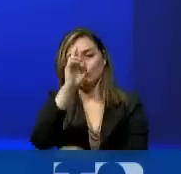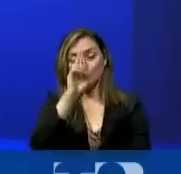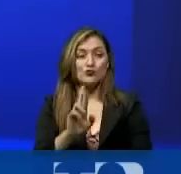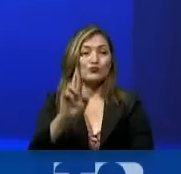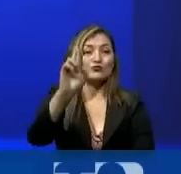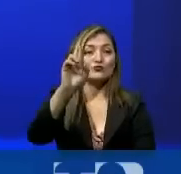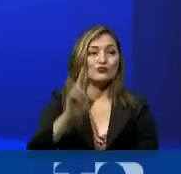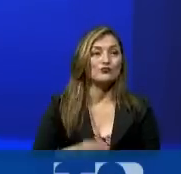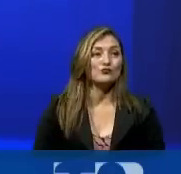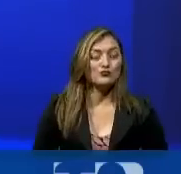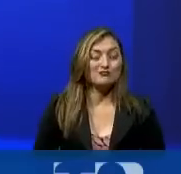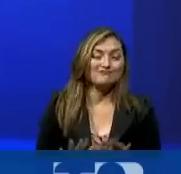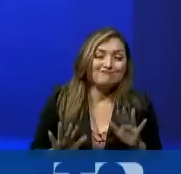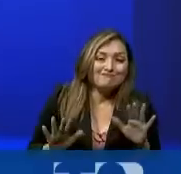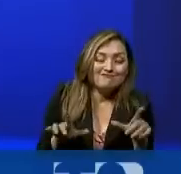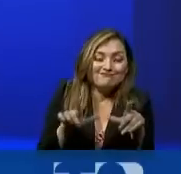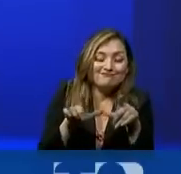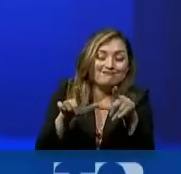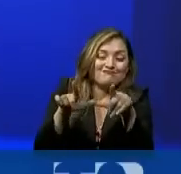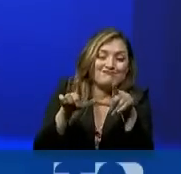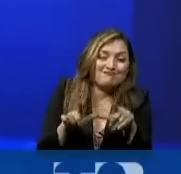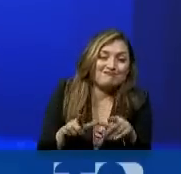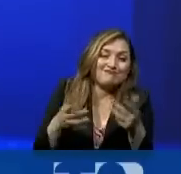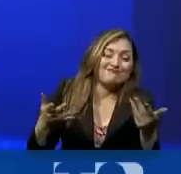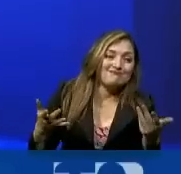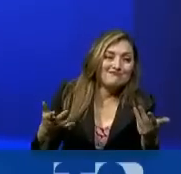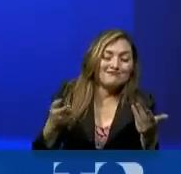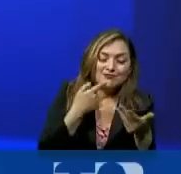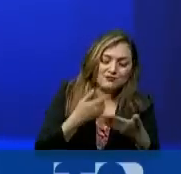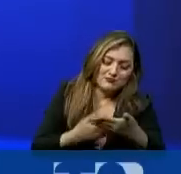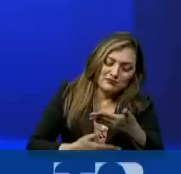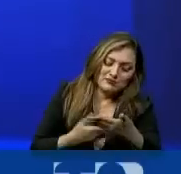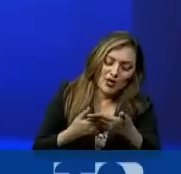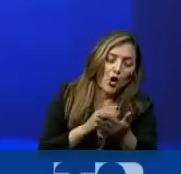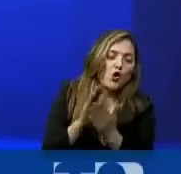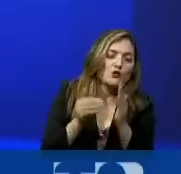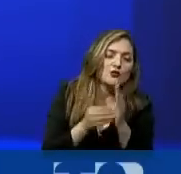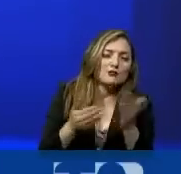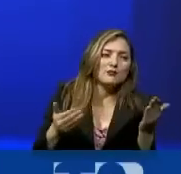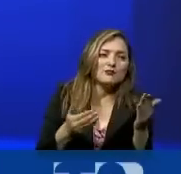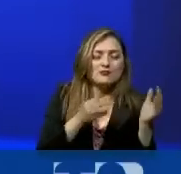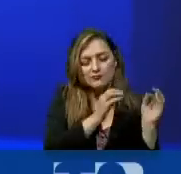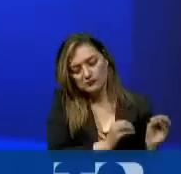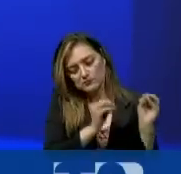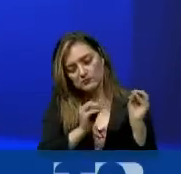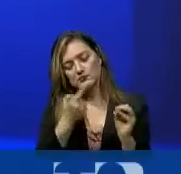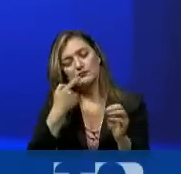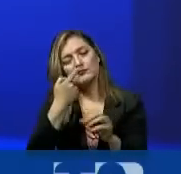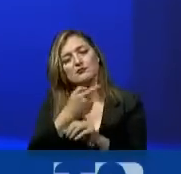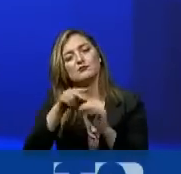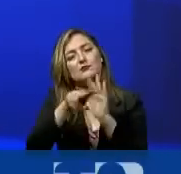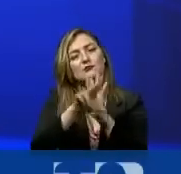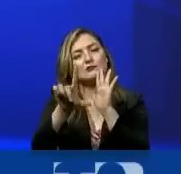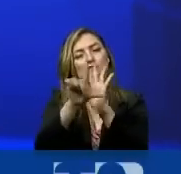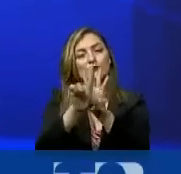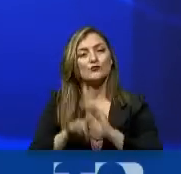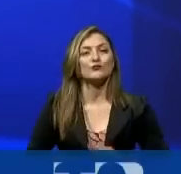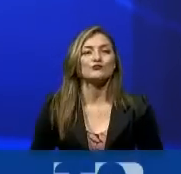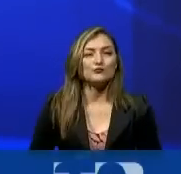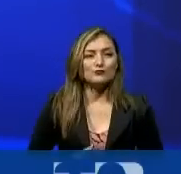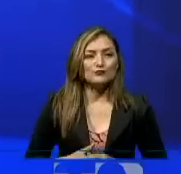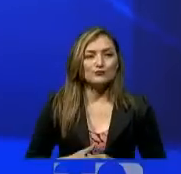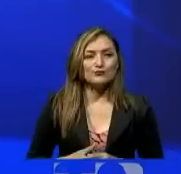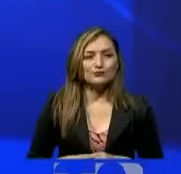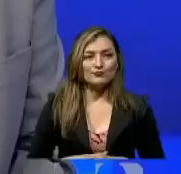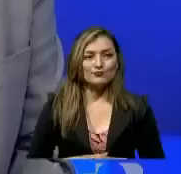hay que respetarse, salvo de que las certificaciones que hoy día se me entreguen digan lo contrario. Pero será estrictamente lo que manda la norma legal. Ese